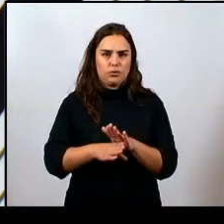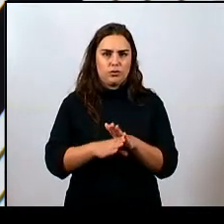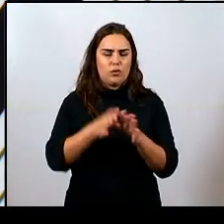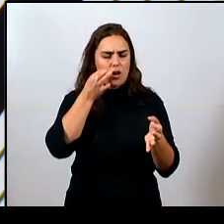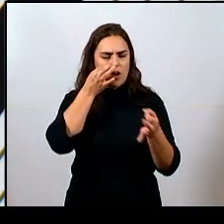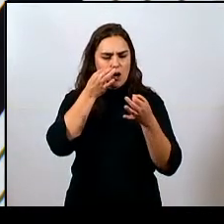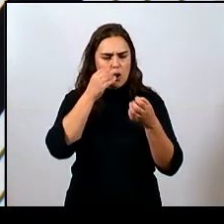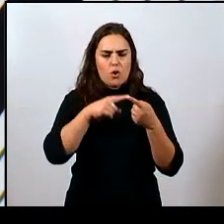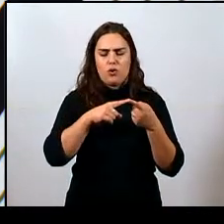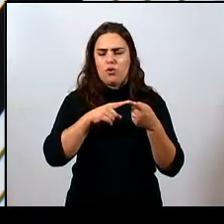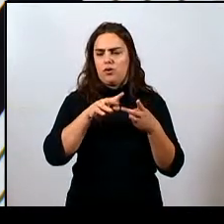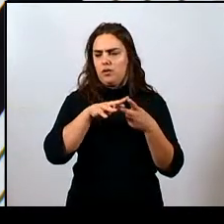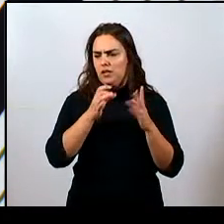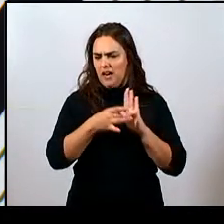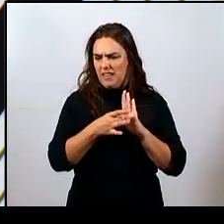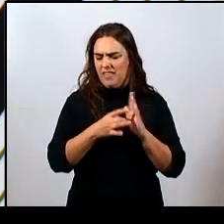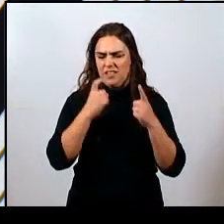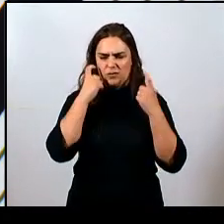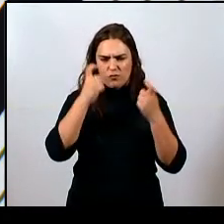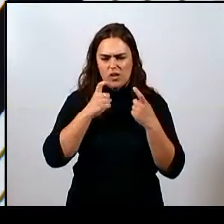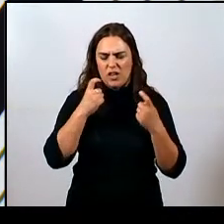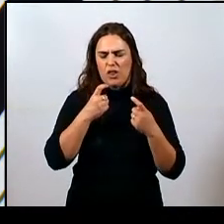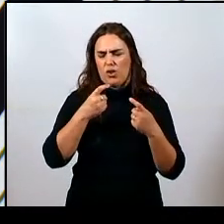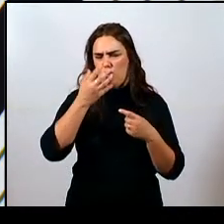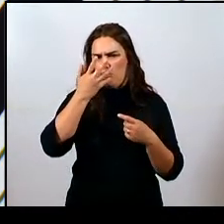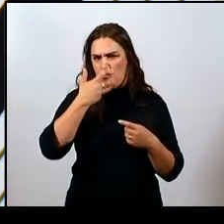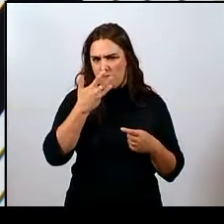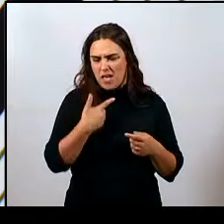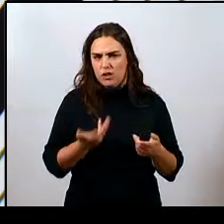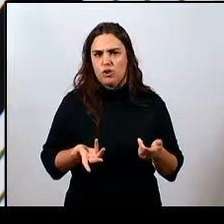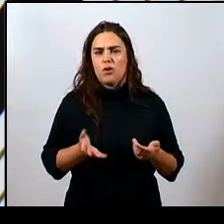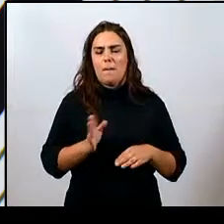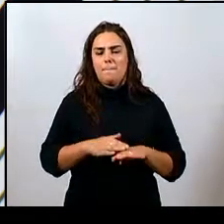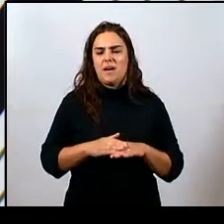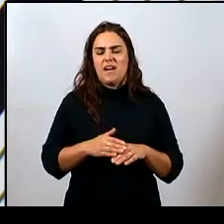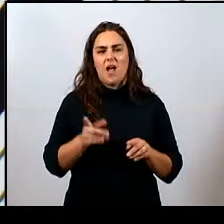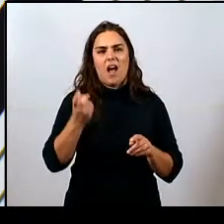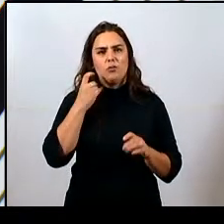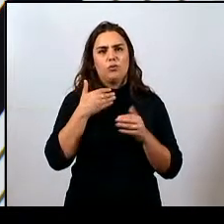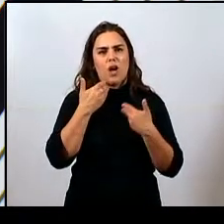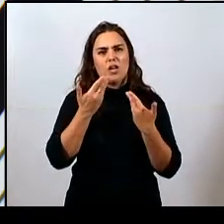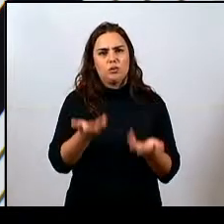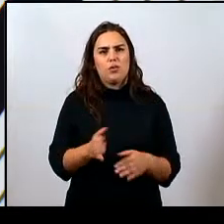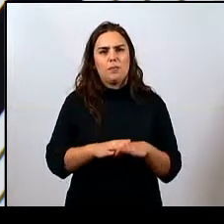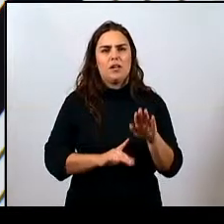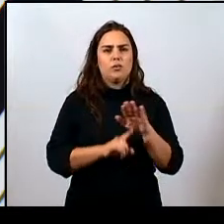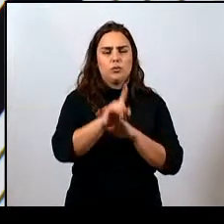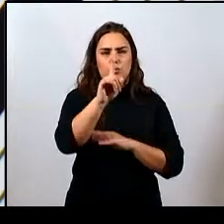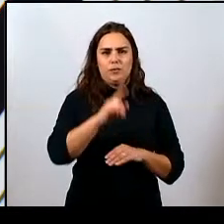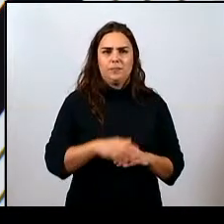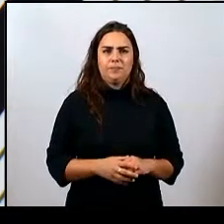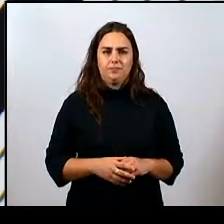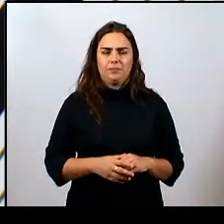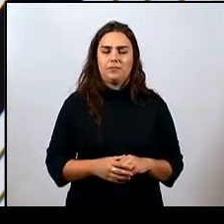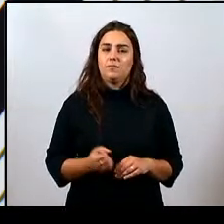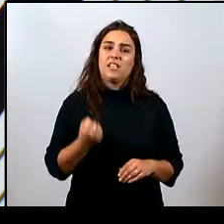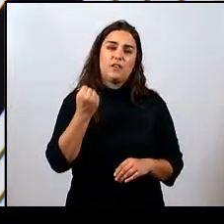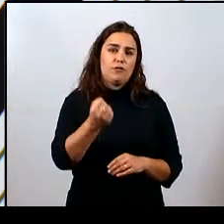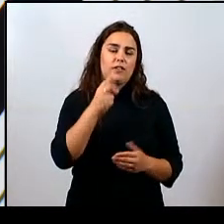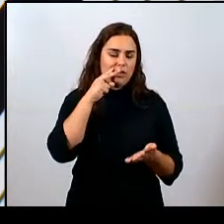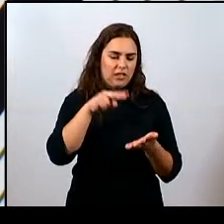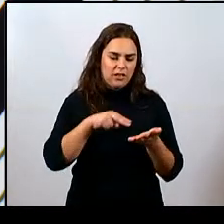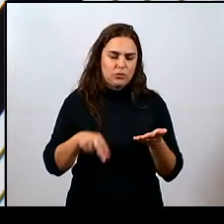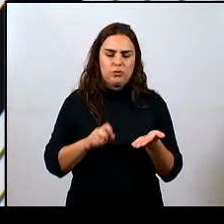en la calidad, en el esfuerzo, en el conocimiento, para ayudar a los alumnos a salir adelante, reforzando la lectura,